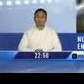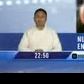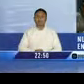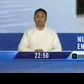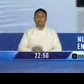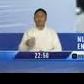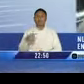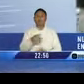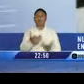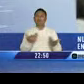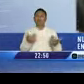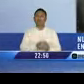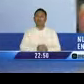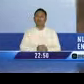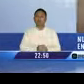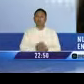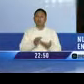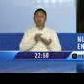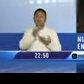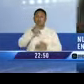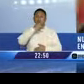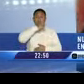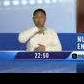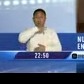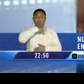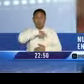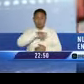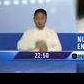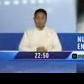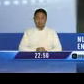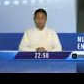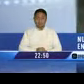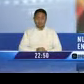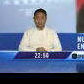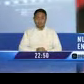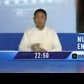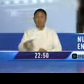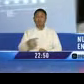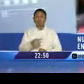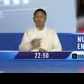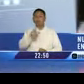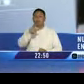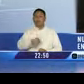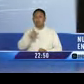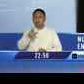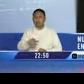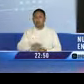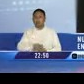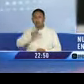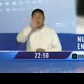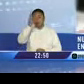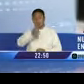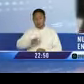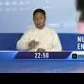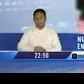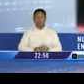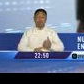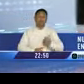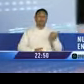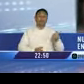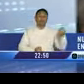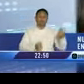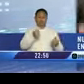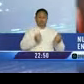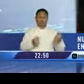El hecho violento se produjo en el cantón Puerto Viejo, provincia de Manabí. Al parecer, desconocidos en una camioneta interceptaron al vehículo